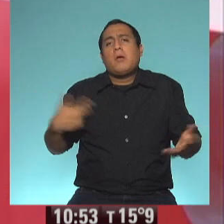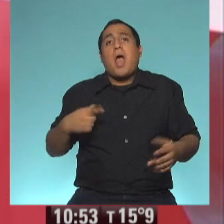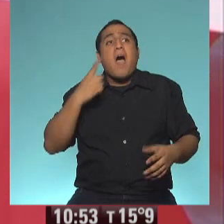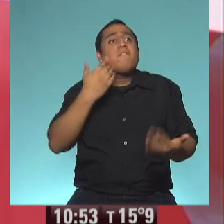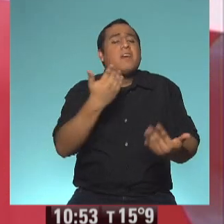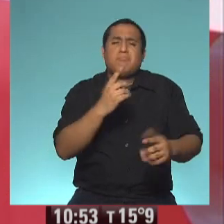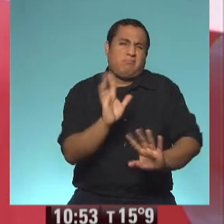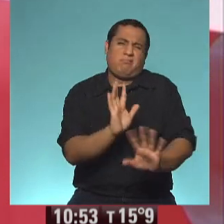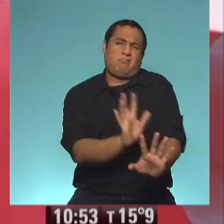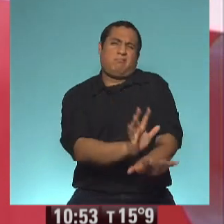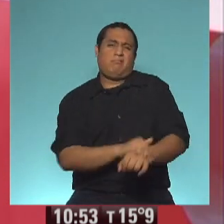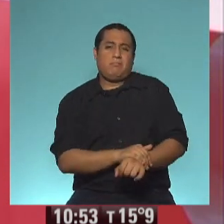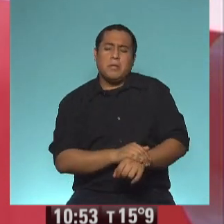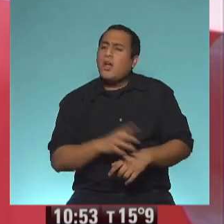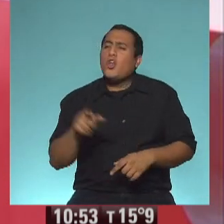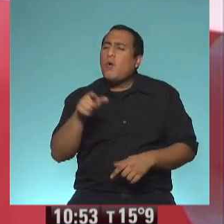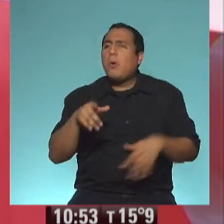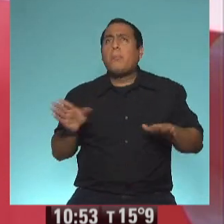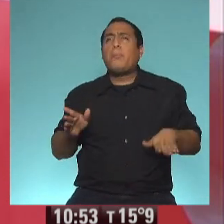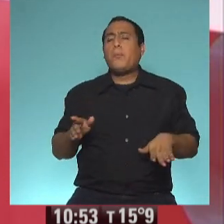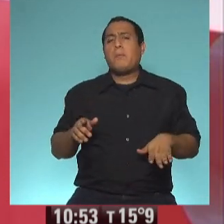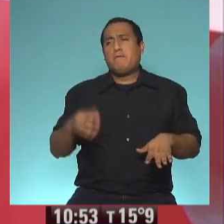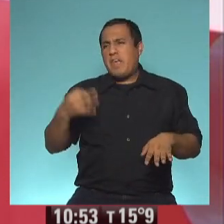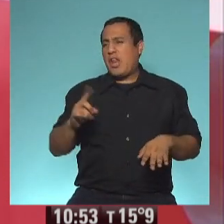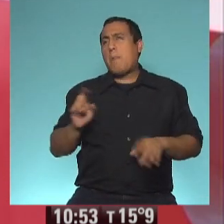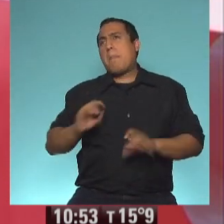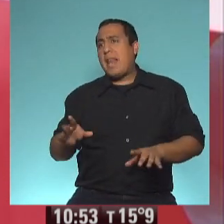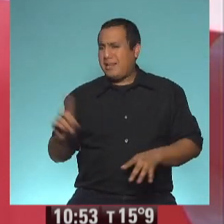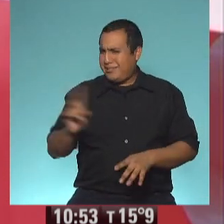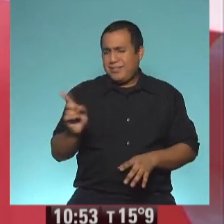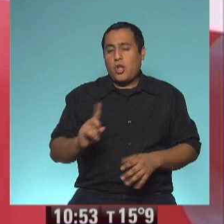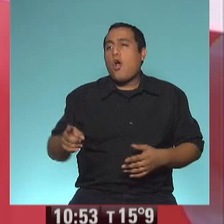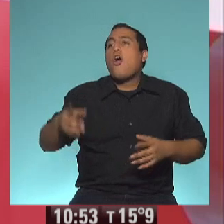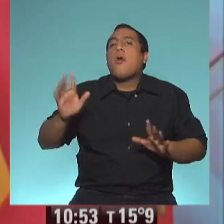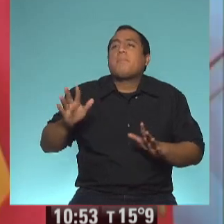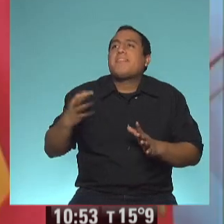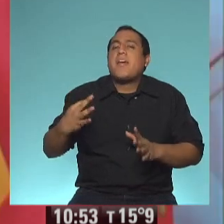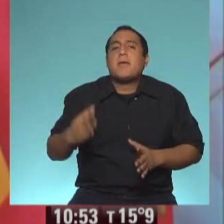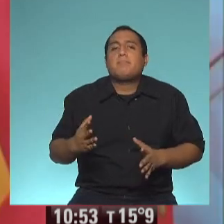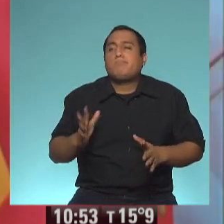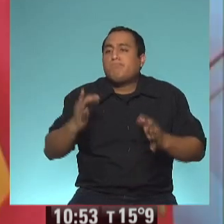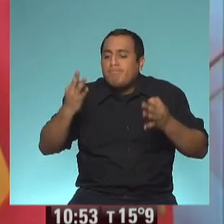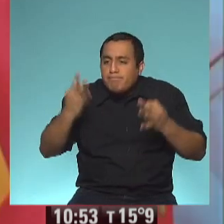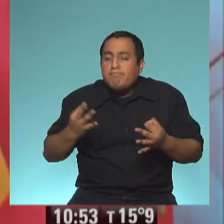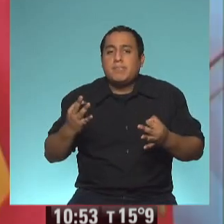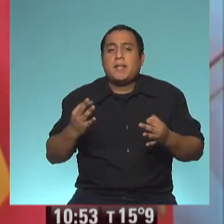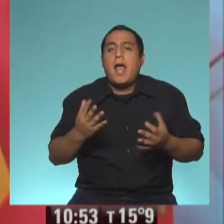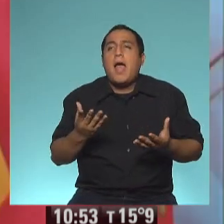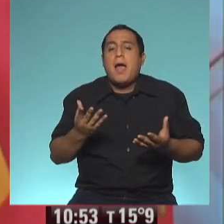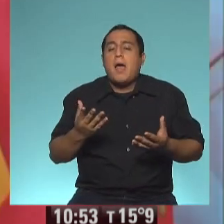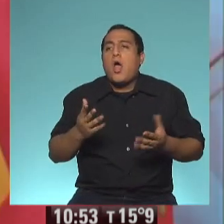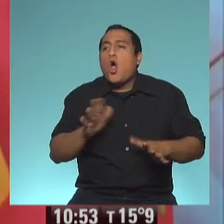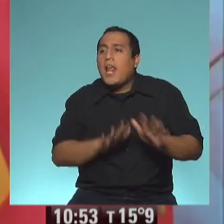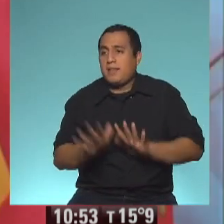sabes no es que huele mal solo que debería organizarse un poco por no